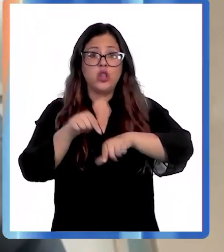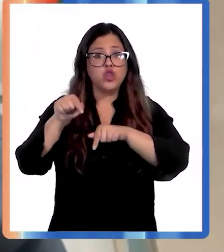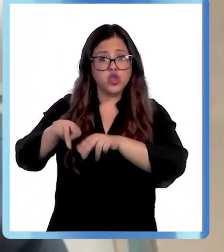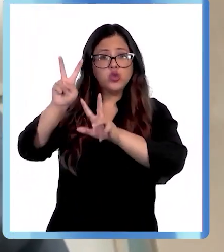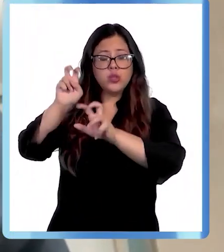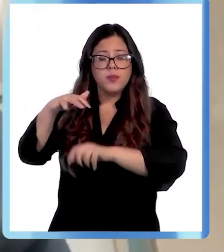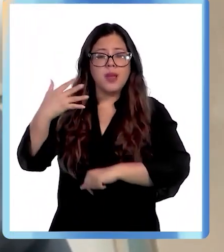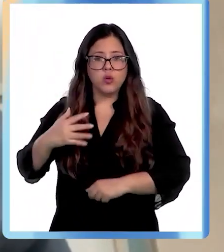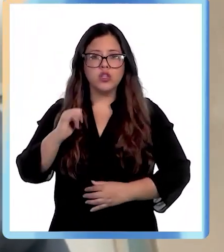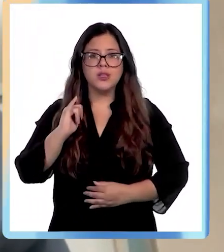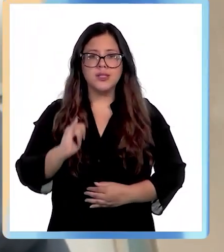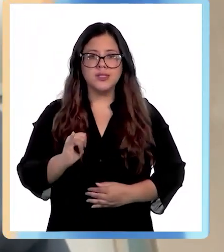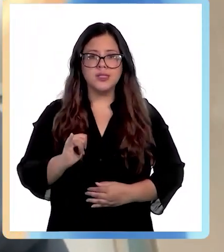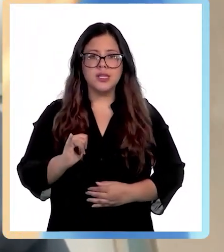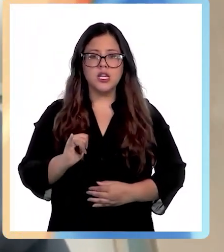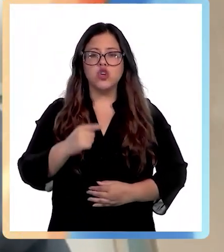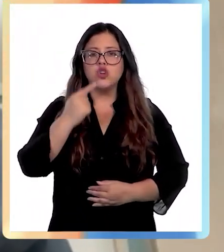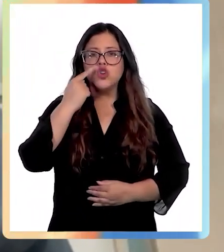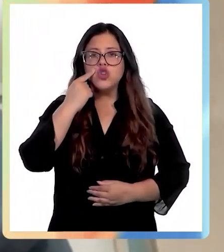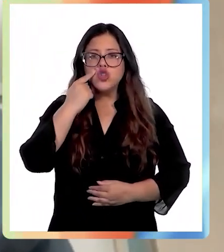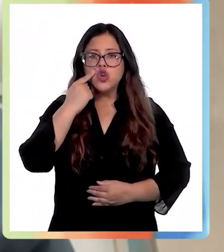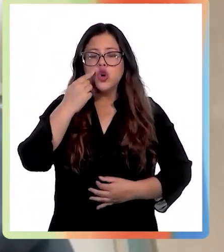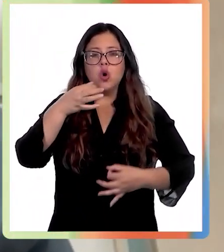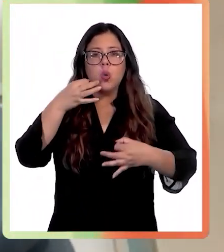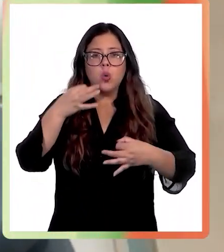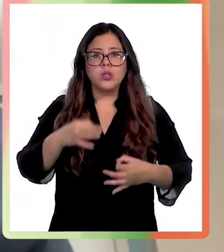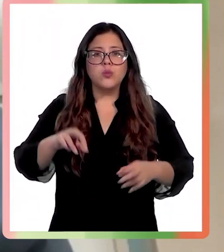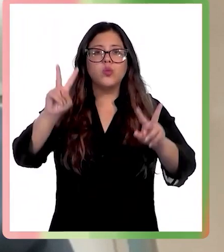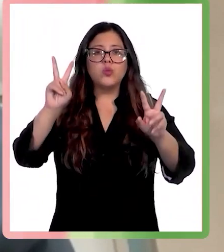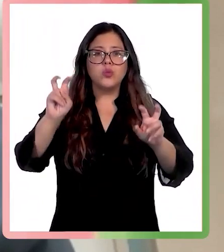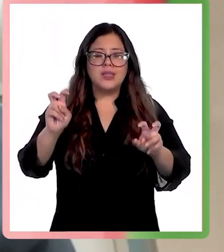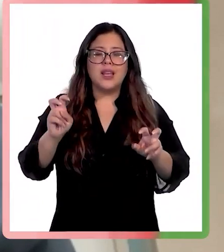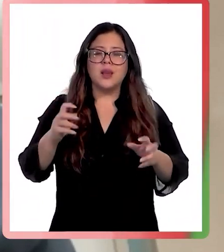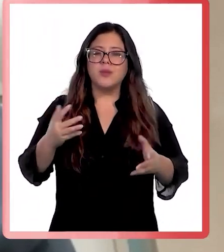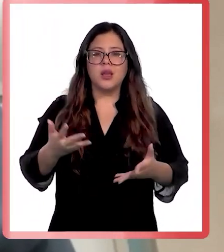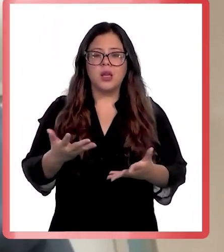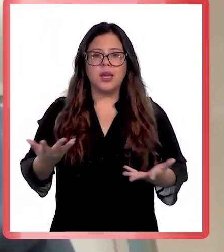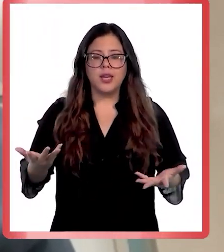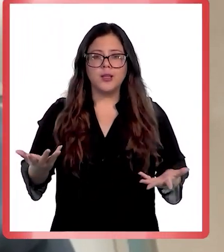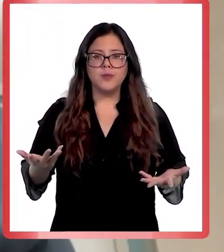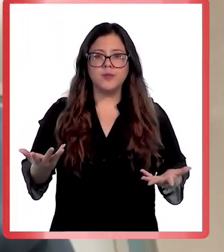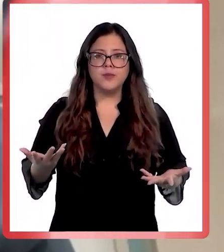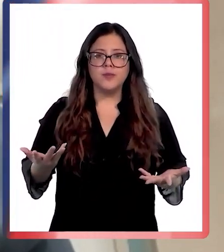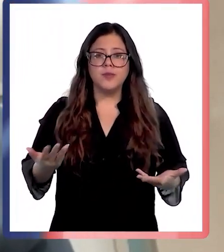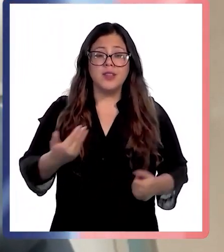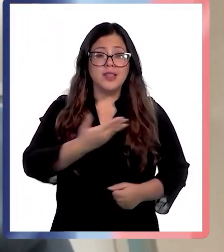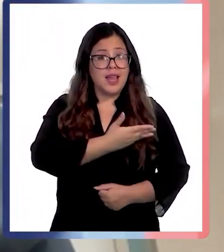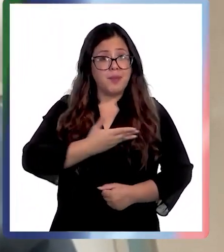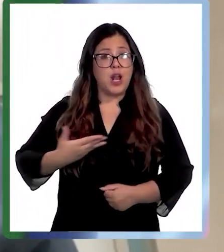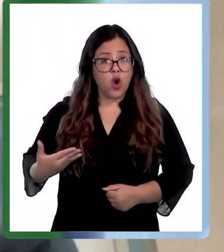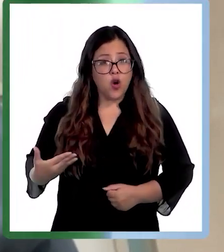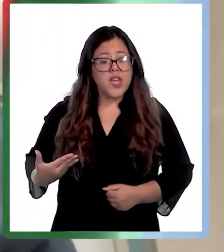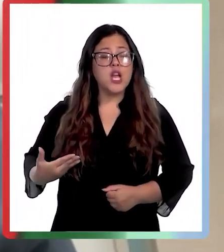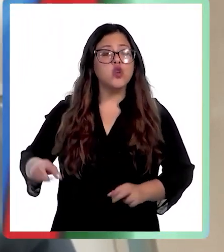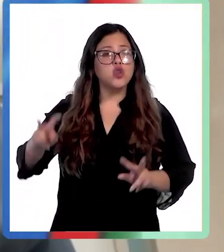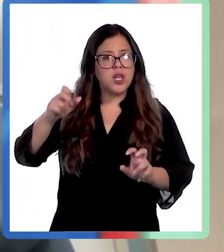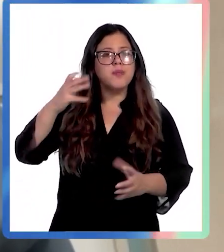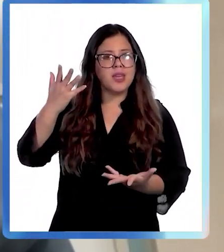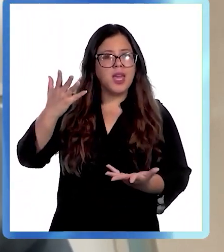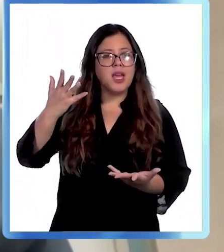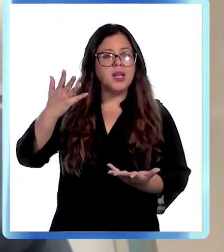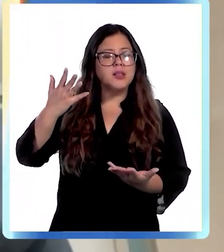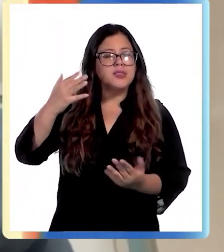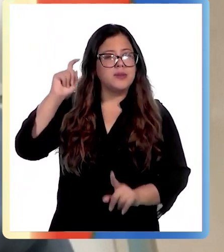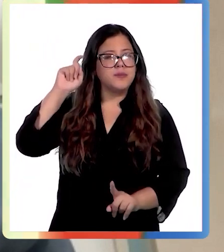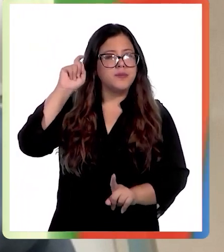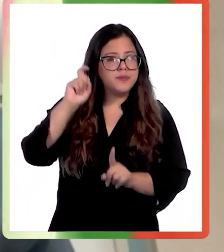esto es un tema no menor, es un tema que desde el punto de vista gubernamental sé que es un tema bien prioritario a